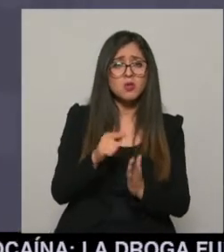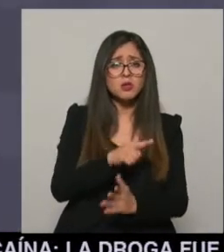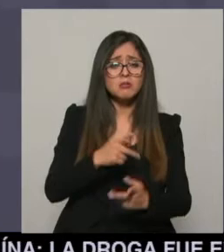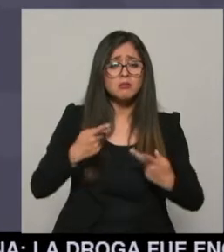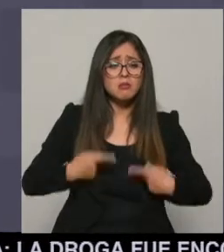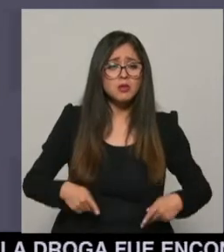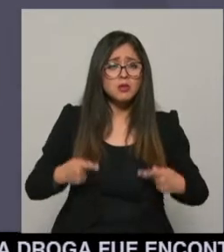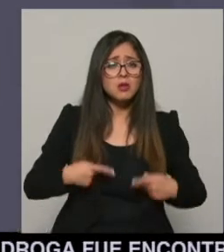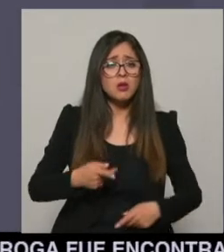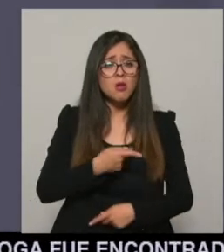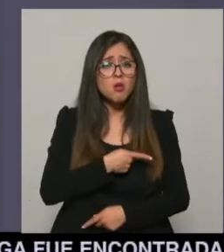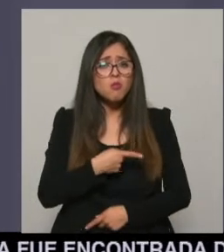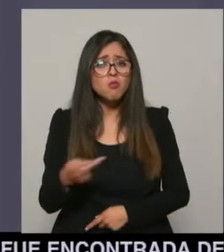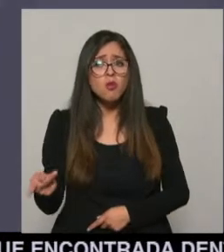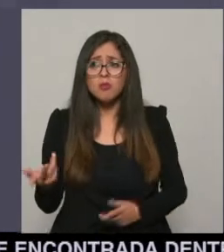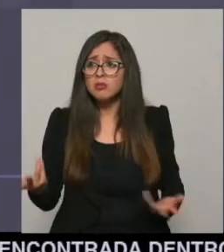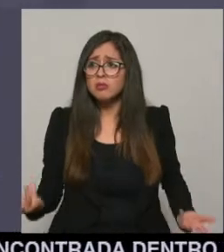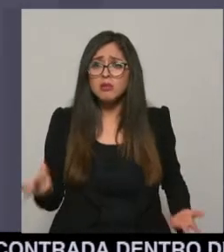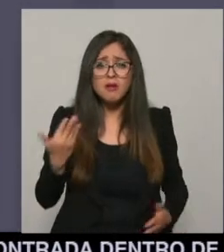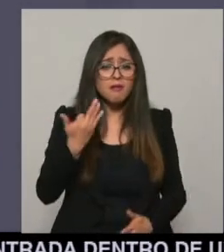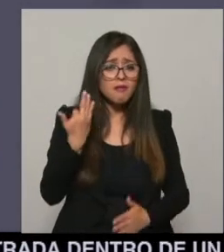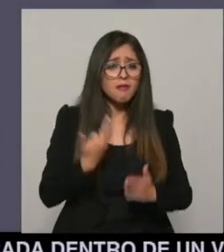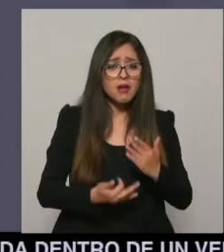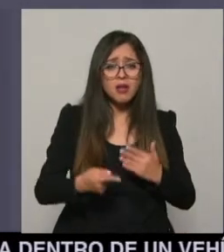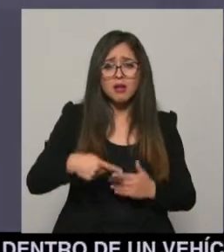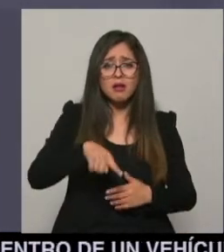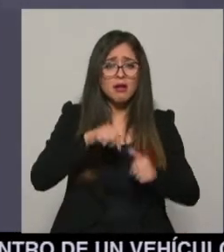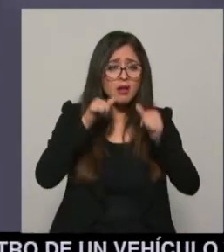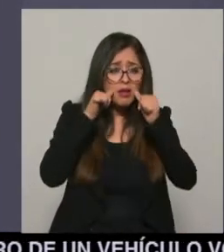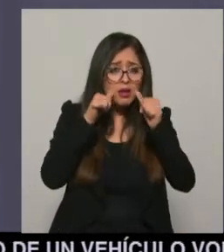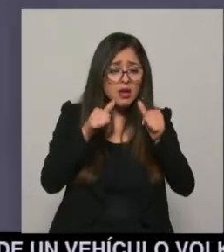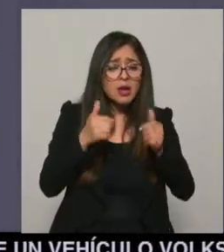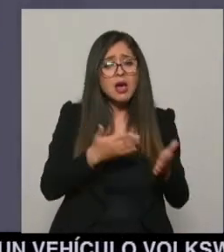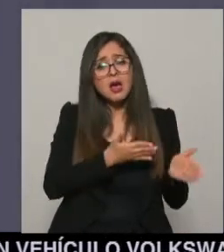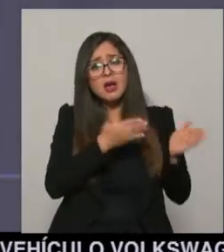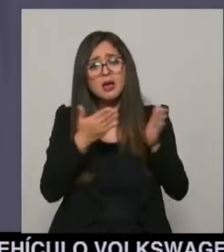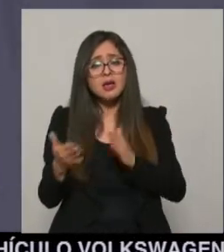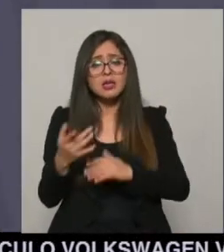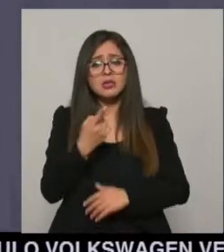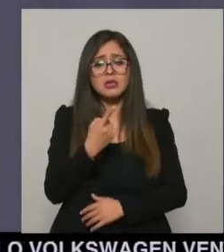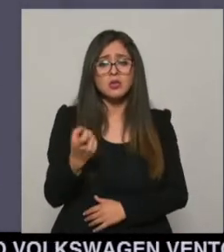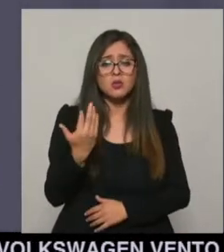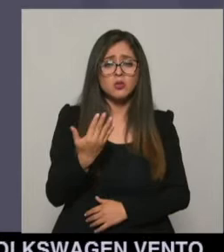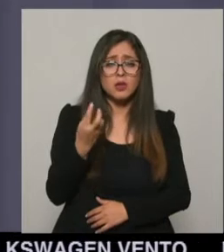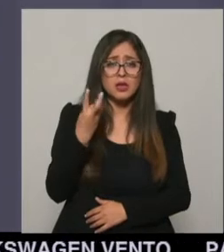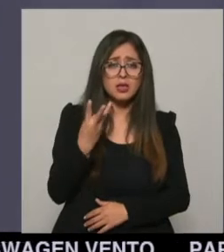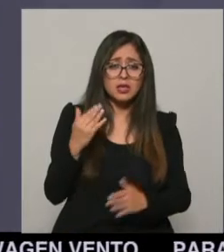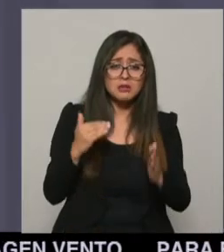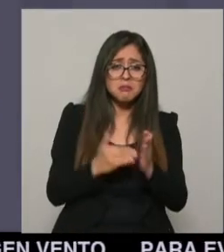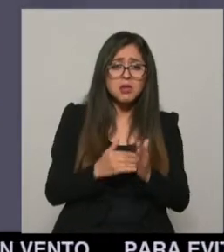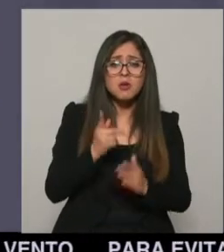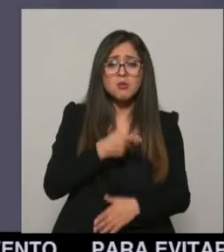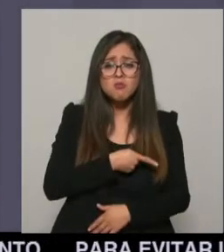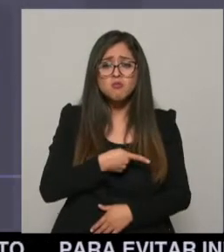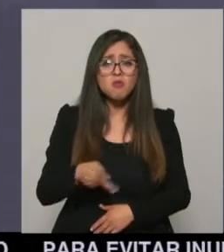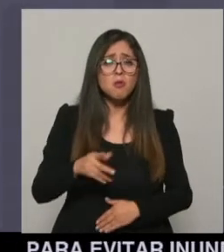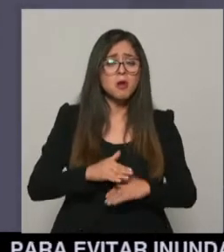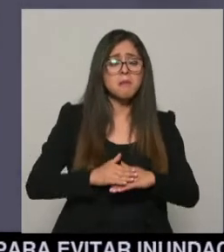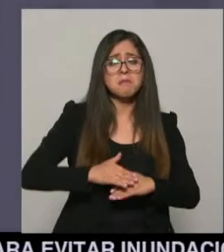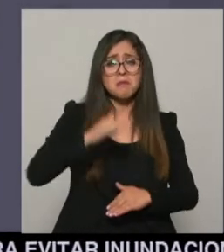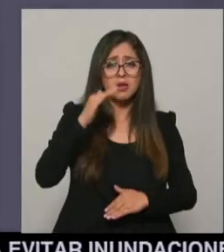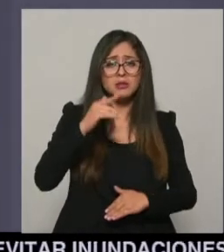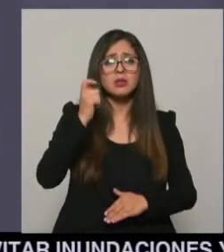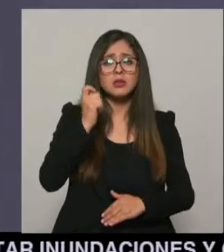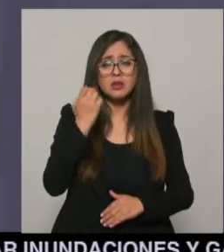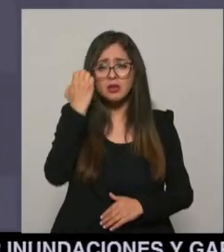de pobreza en esta ciudad que no están siendo debidamente atendidos y 153,000 de ellos en pobreza extrema. Yo creo que allí el